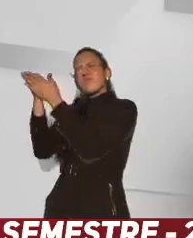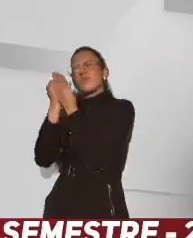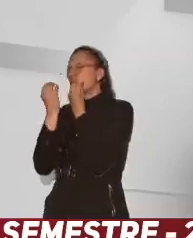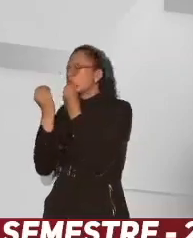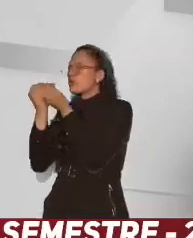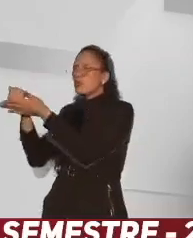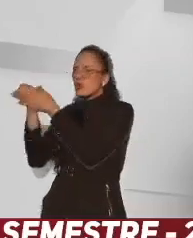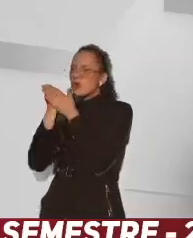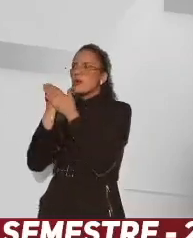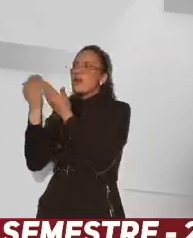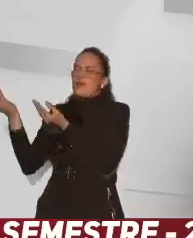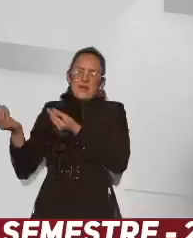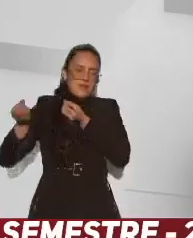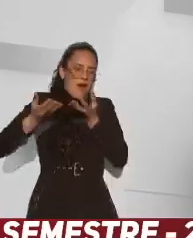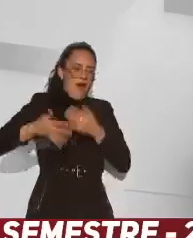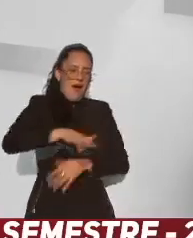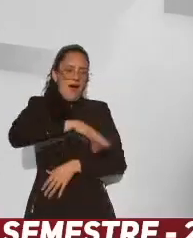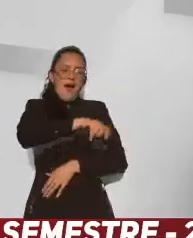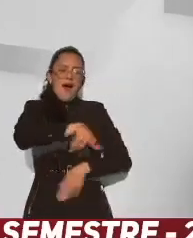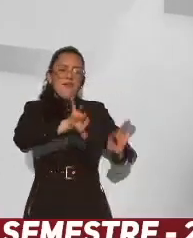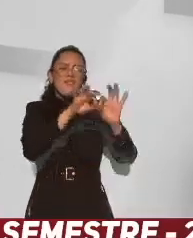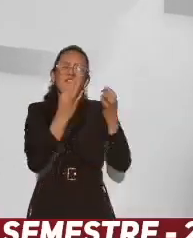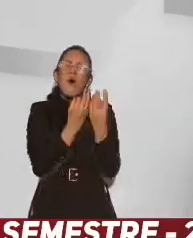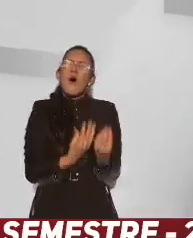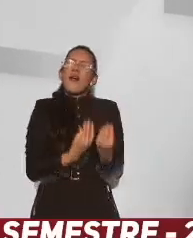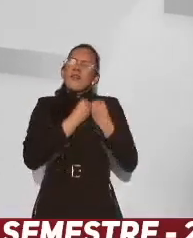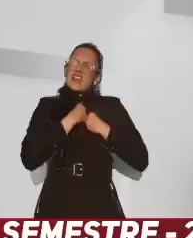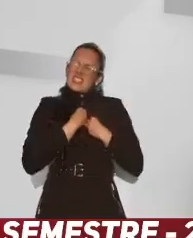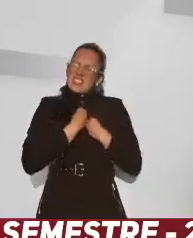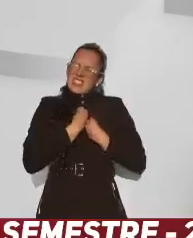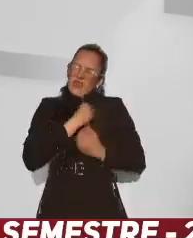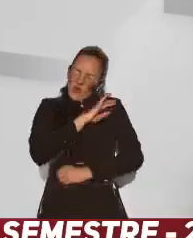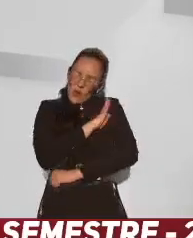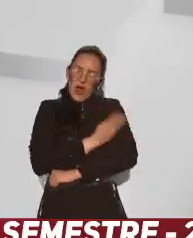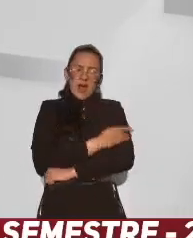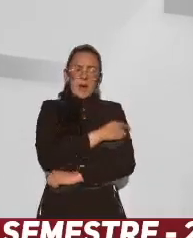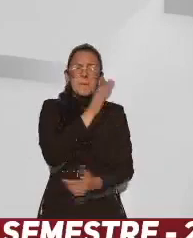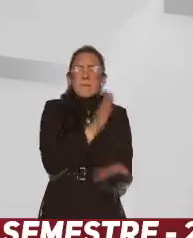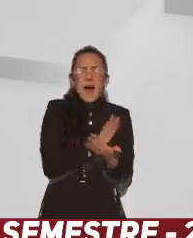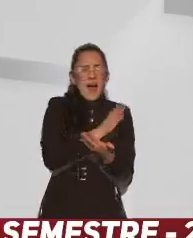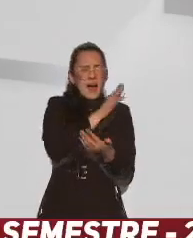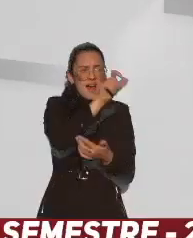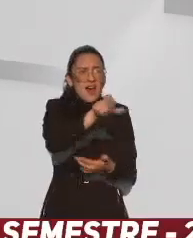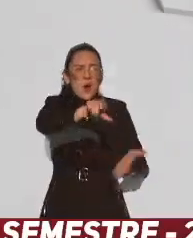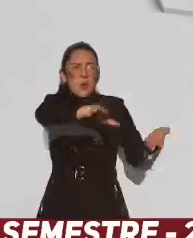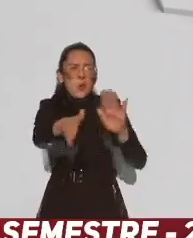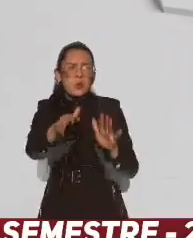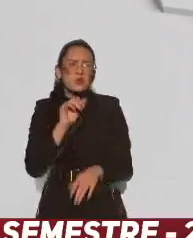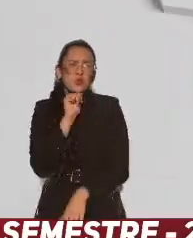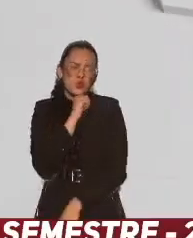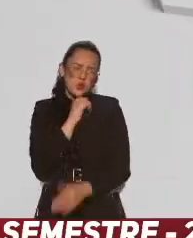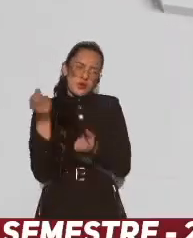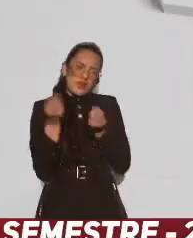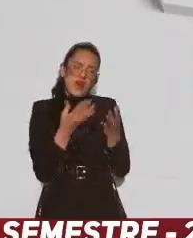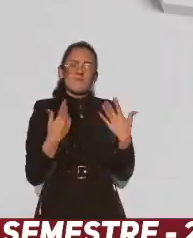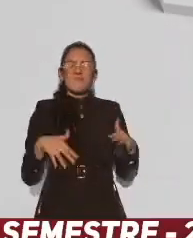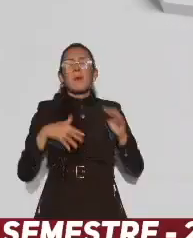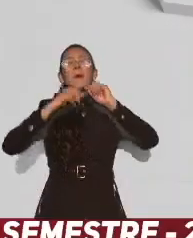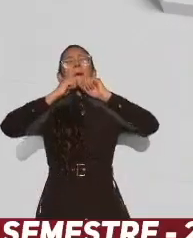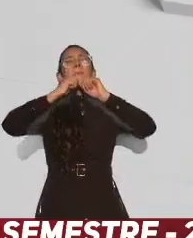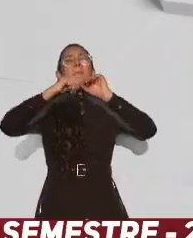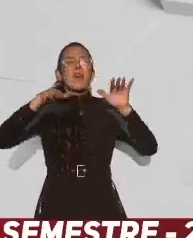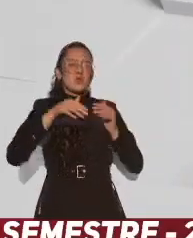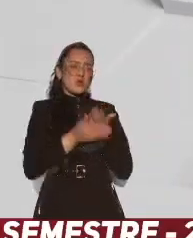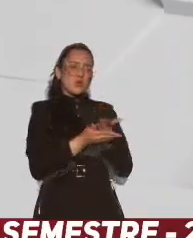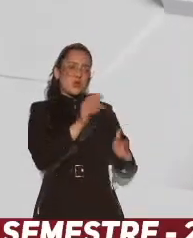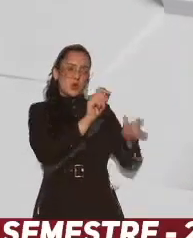a las familias que perdieron hoy sus seres queridos. Bendiciones para ellos. Muchas gracias.